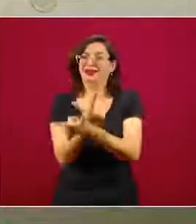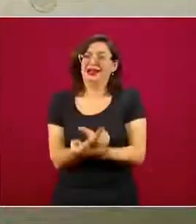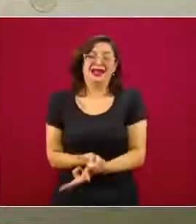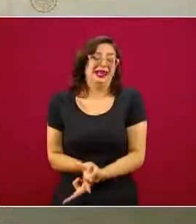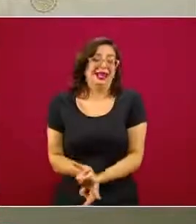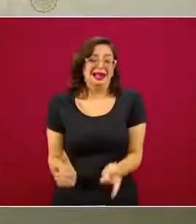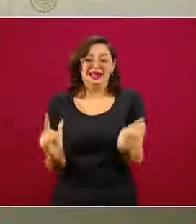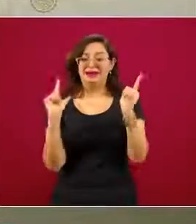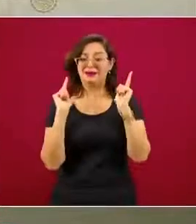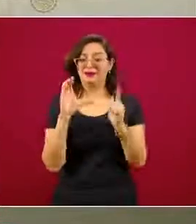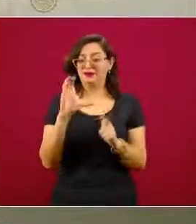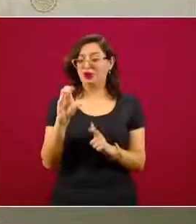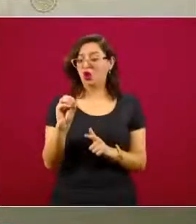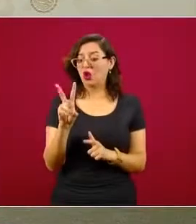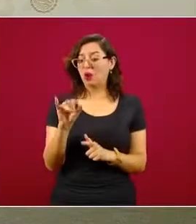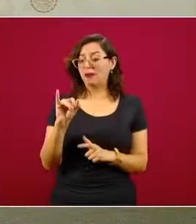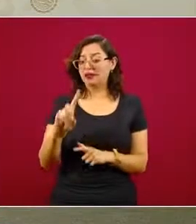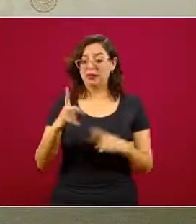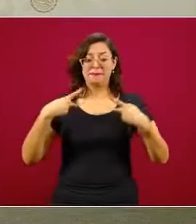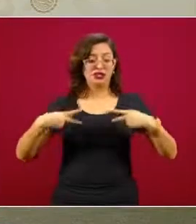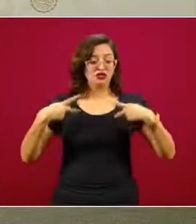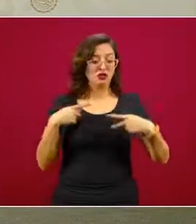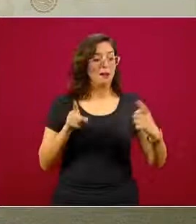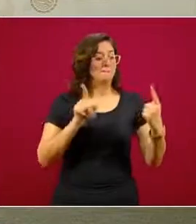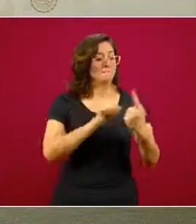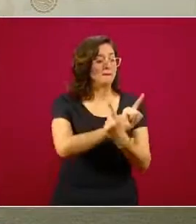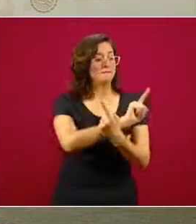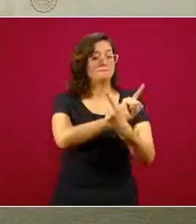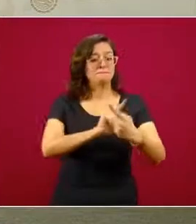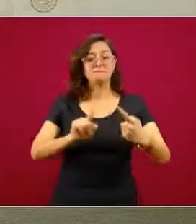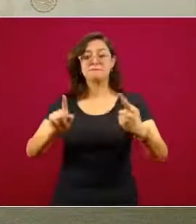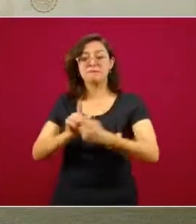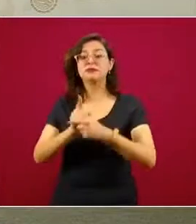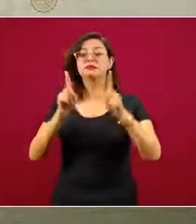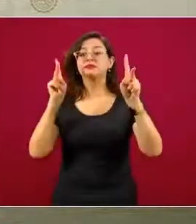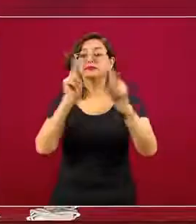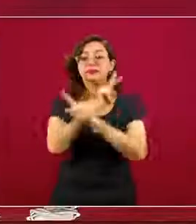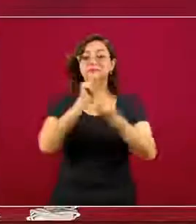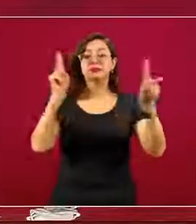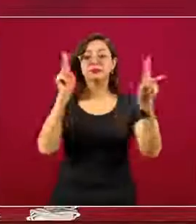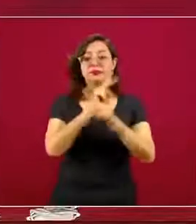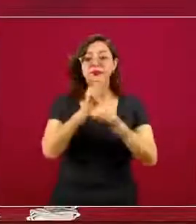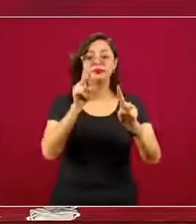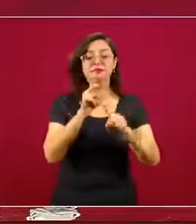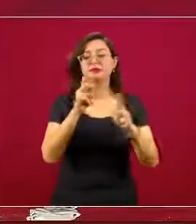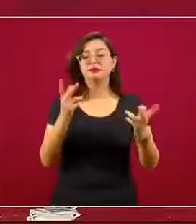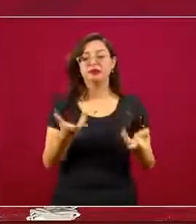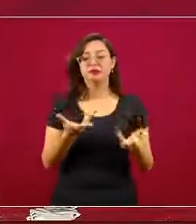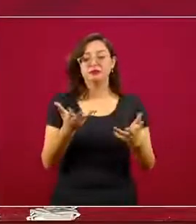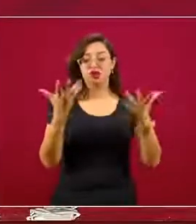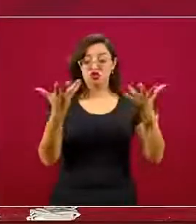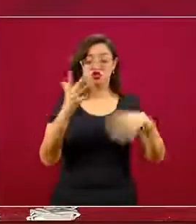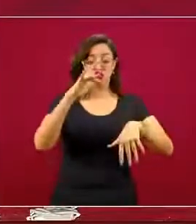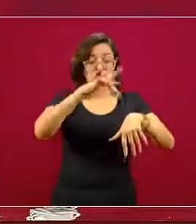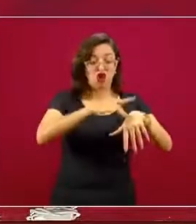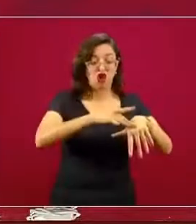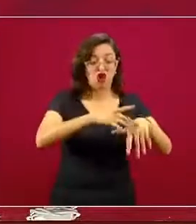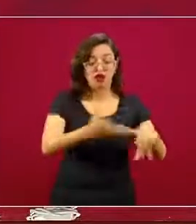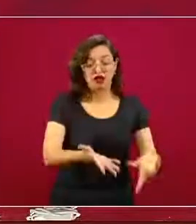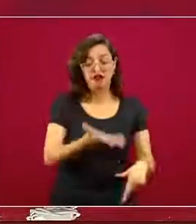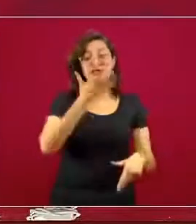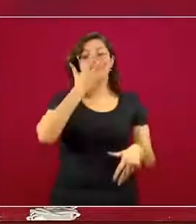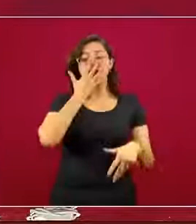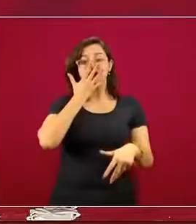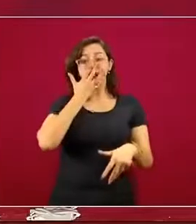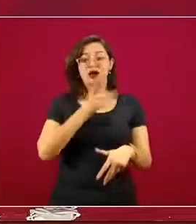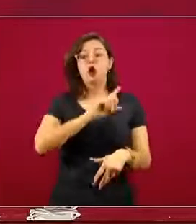infecciosos. COVID se transmite de persona a persona a través de la vía respiratoria cuando nos contaminamos o recibimos la saliva